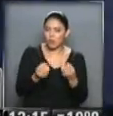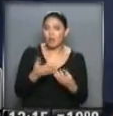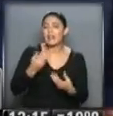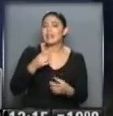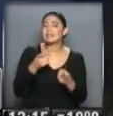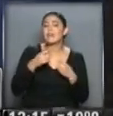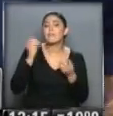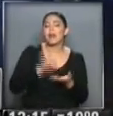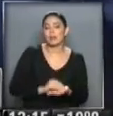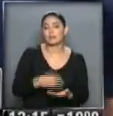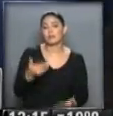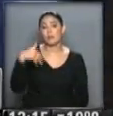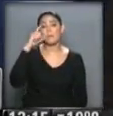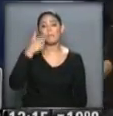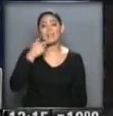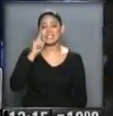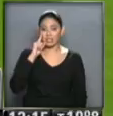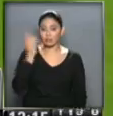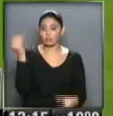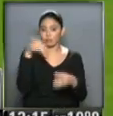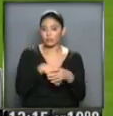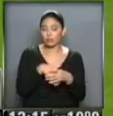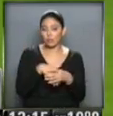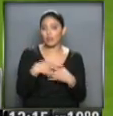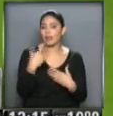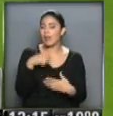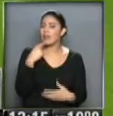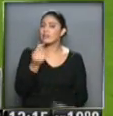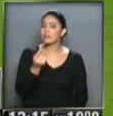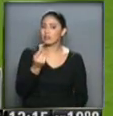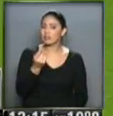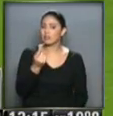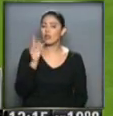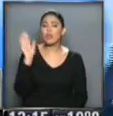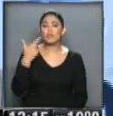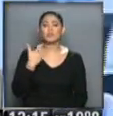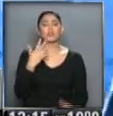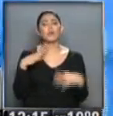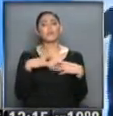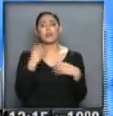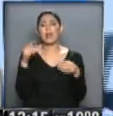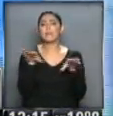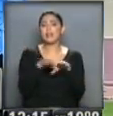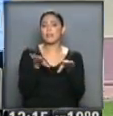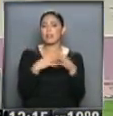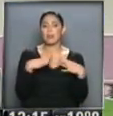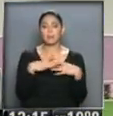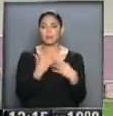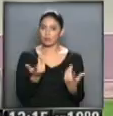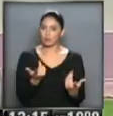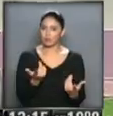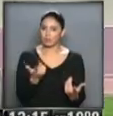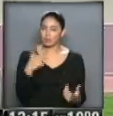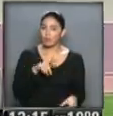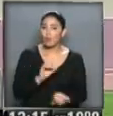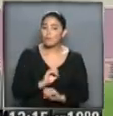más. Messi entró. Hay que tener en cuenta lo que dijo. Nos venimos conformando con empates. No es